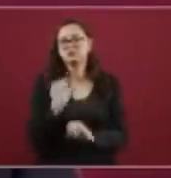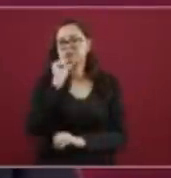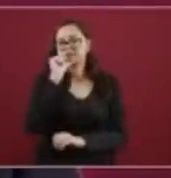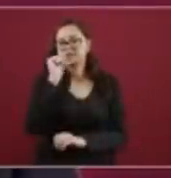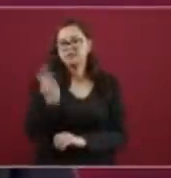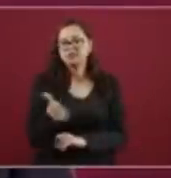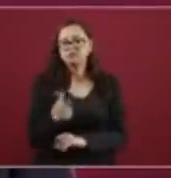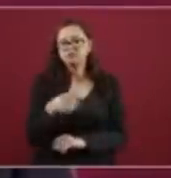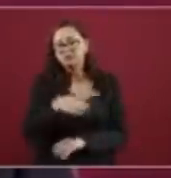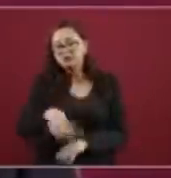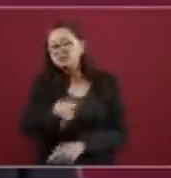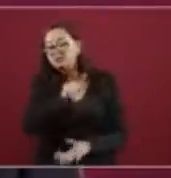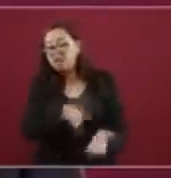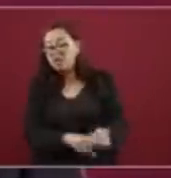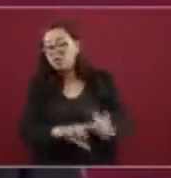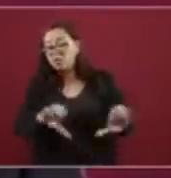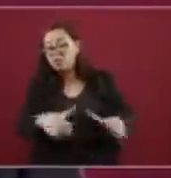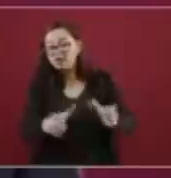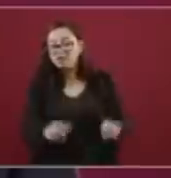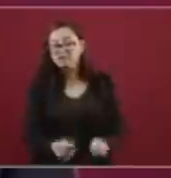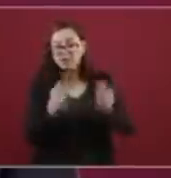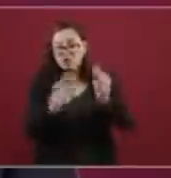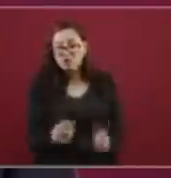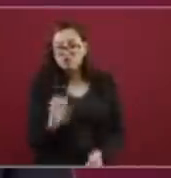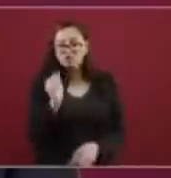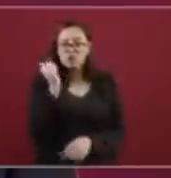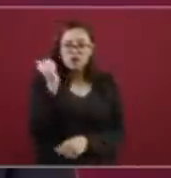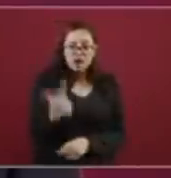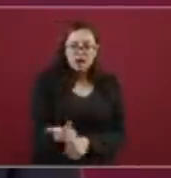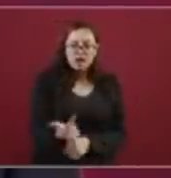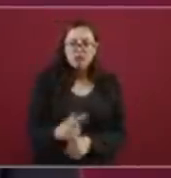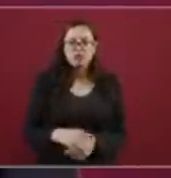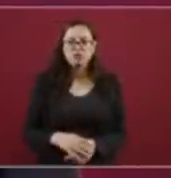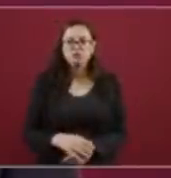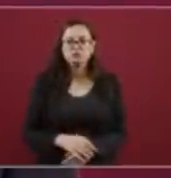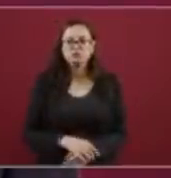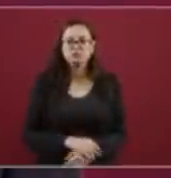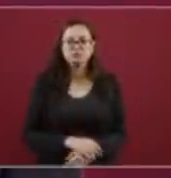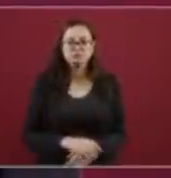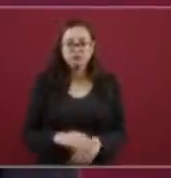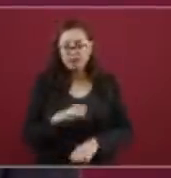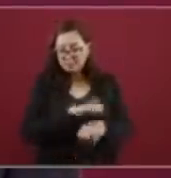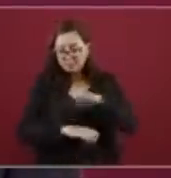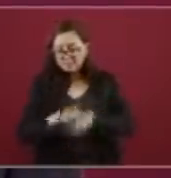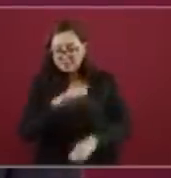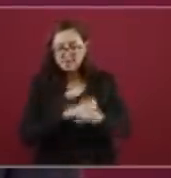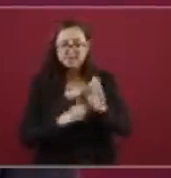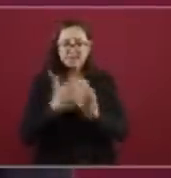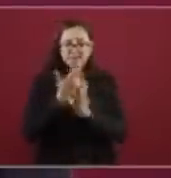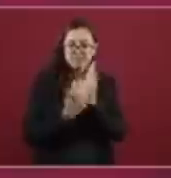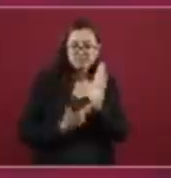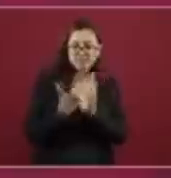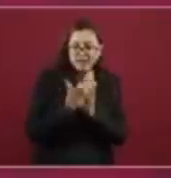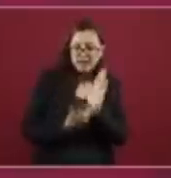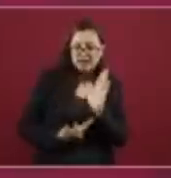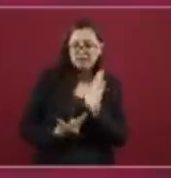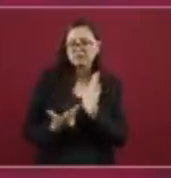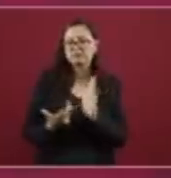un pequeño negocio, una pequeña empresa, un taller,